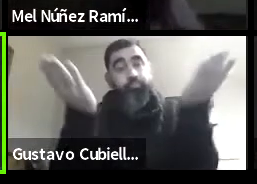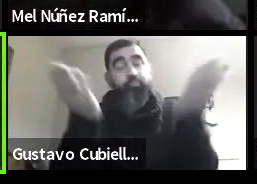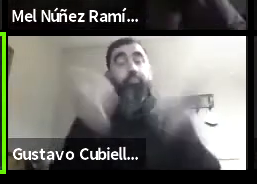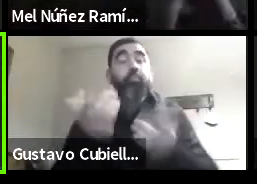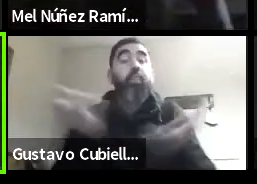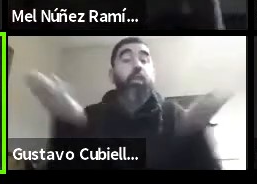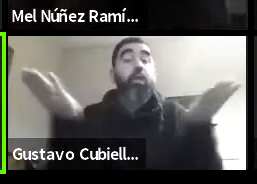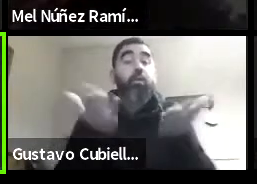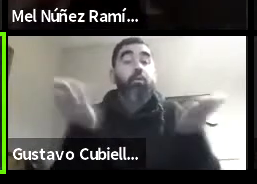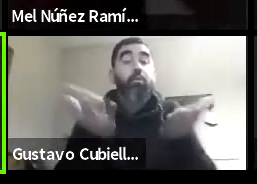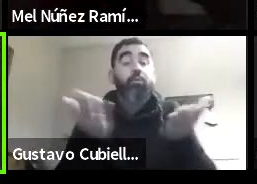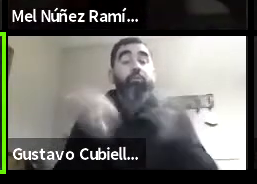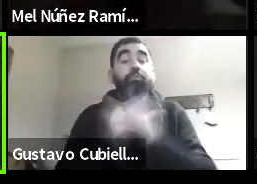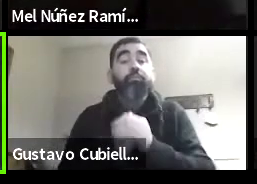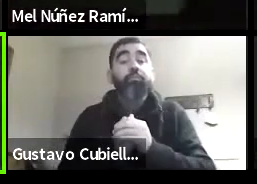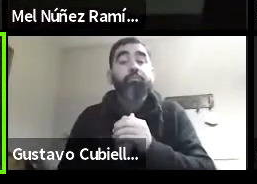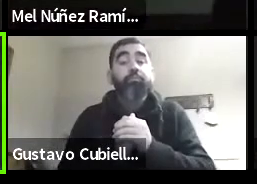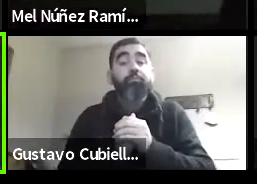caso,